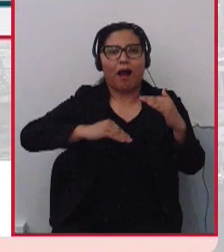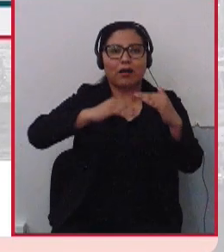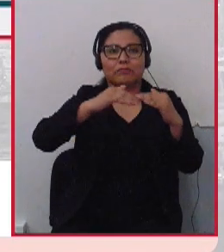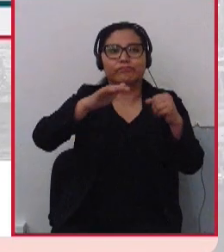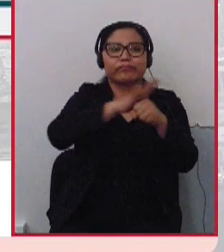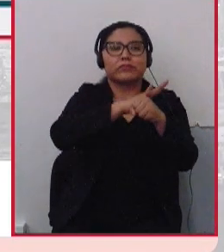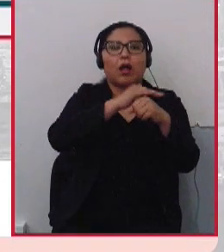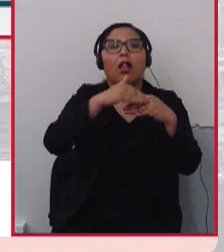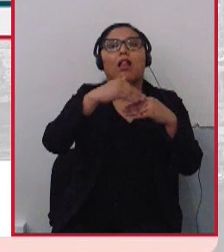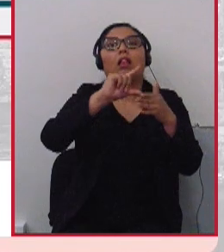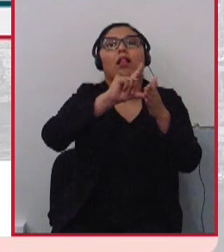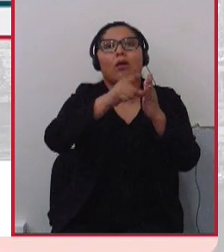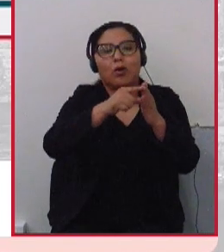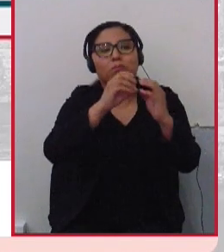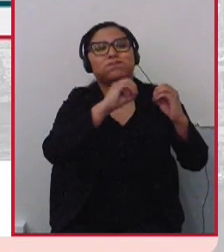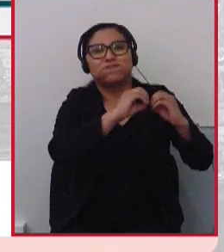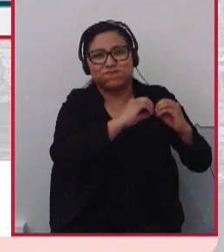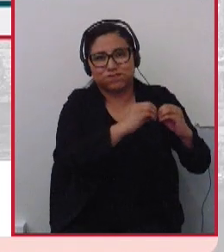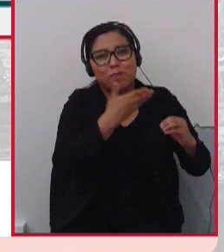y luego vas optimizando.